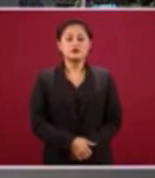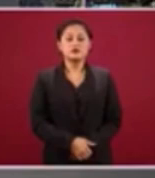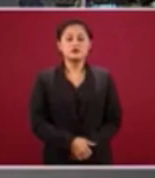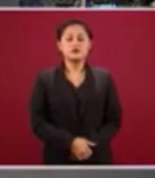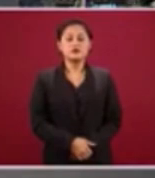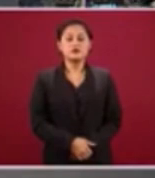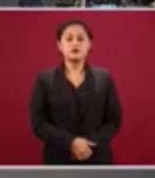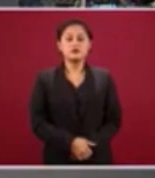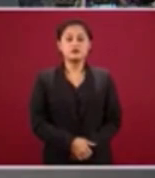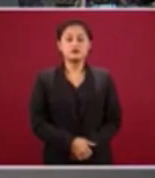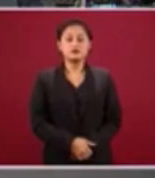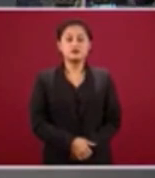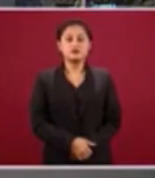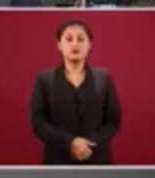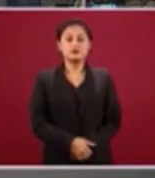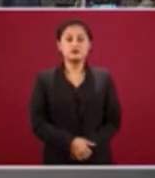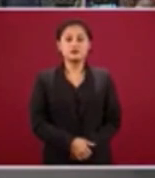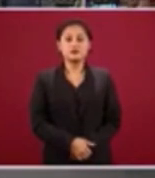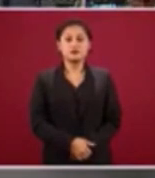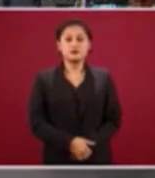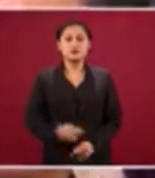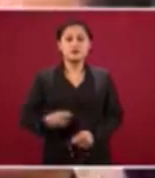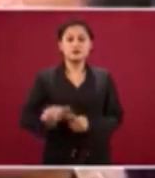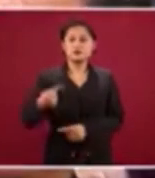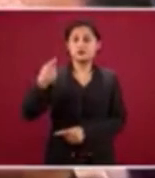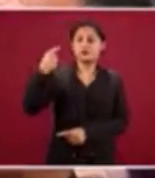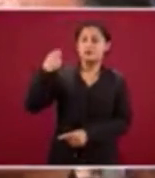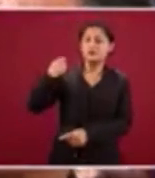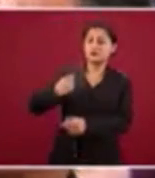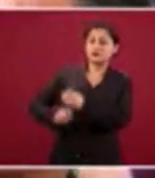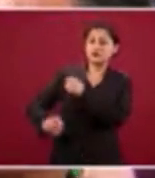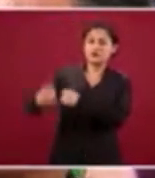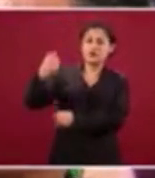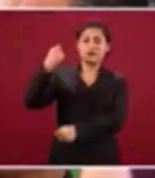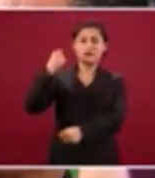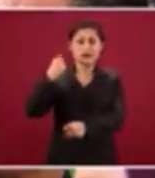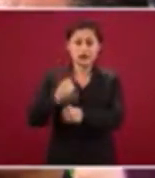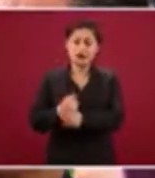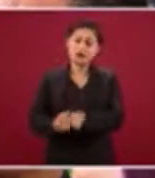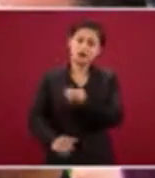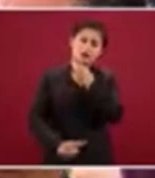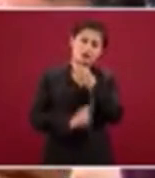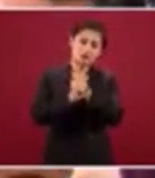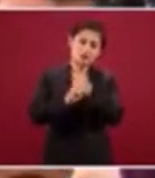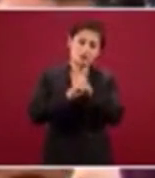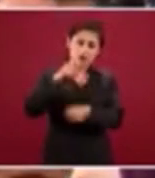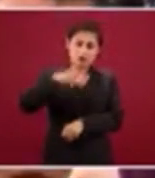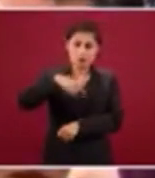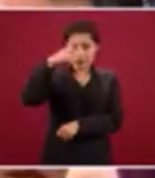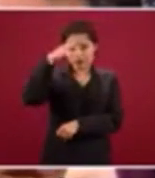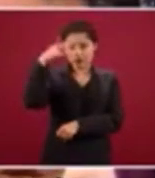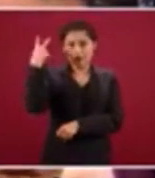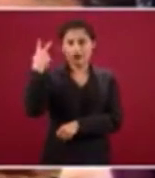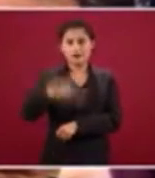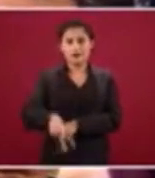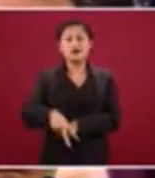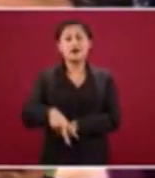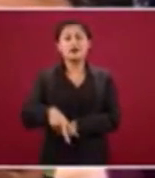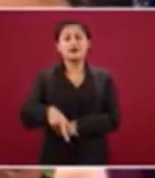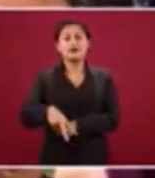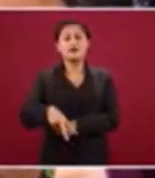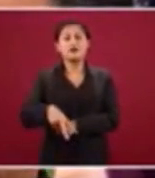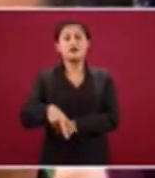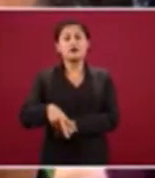que desgraciadamente durante todos estos años se ha vivido en este país para que se tergiversen justamente los mensajes, es la